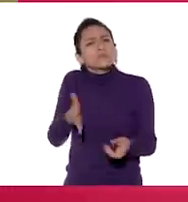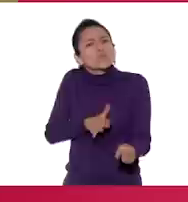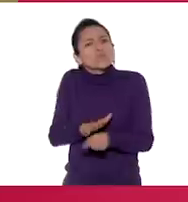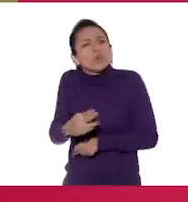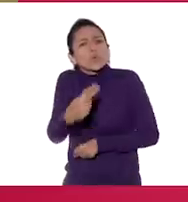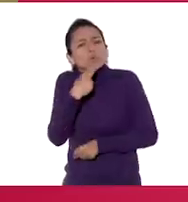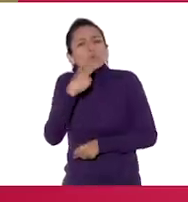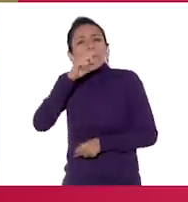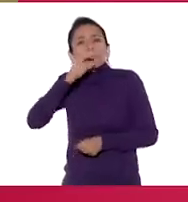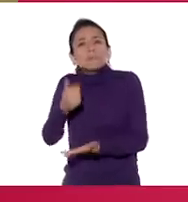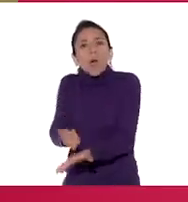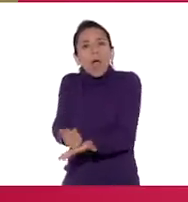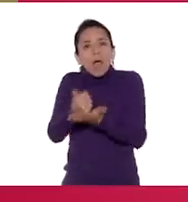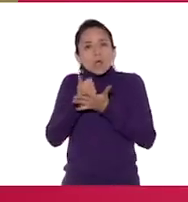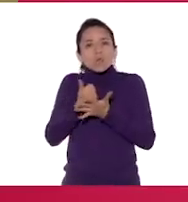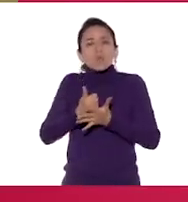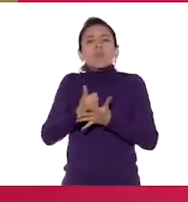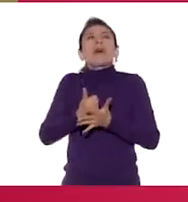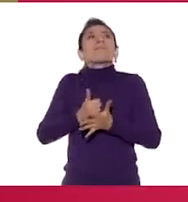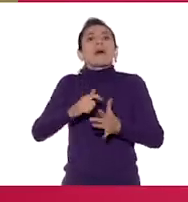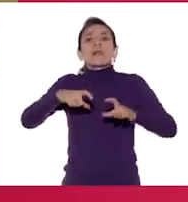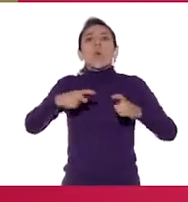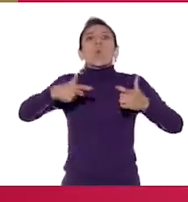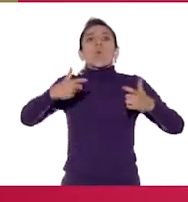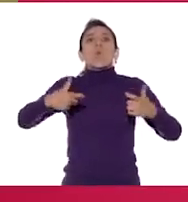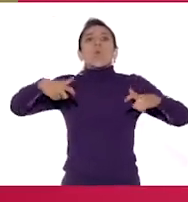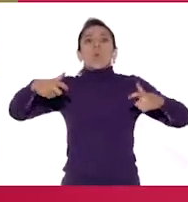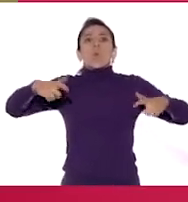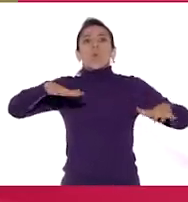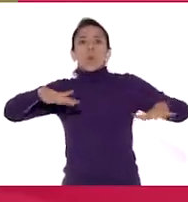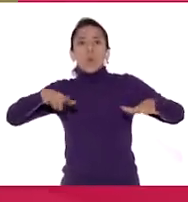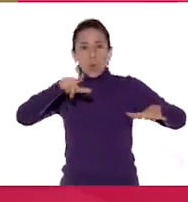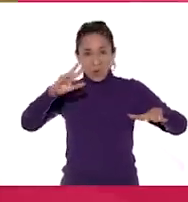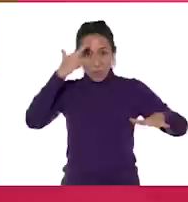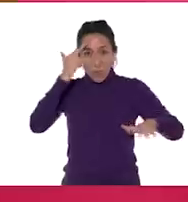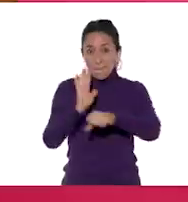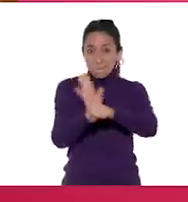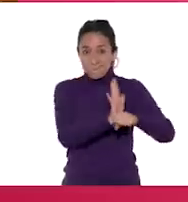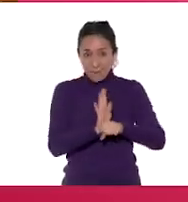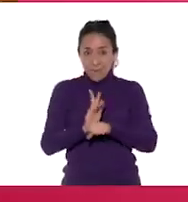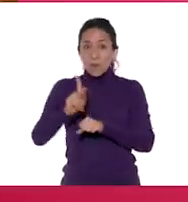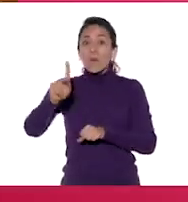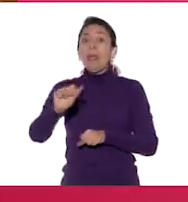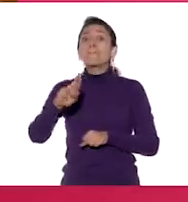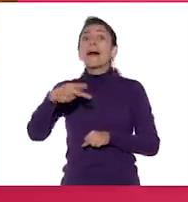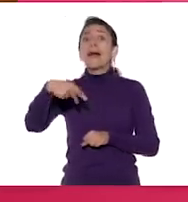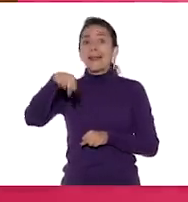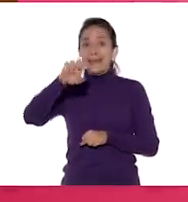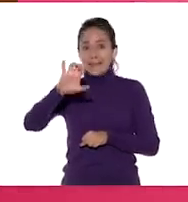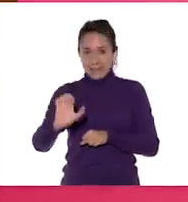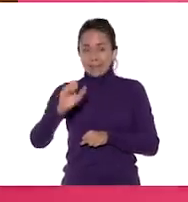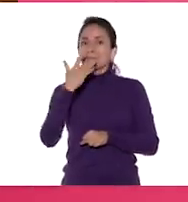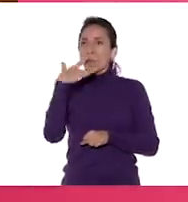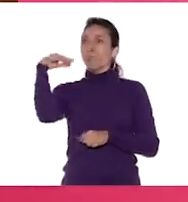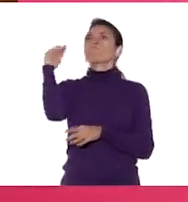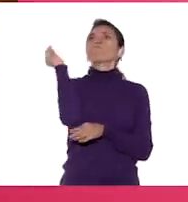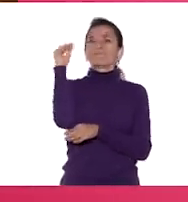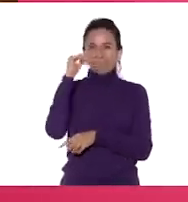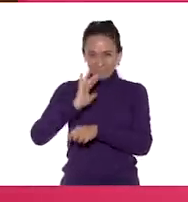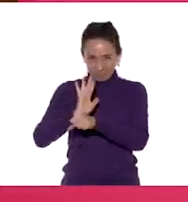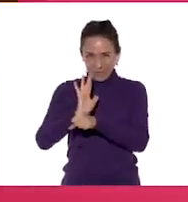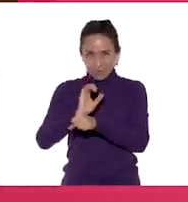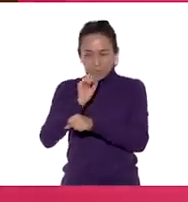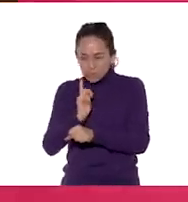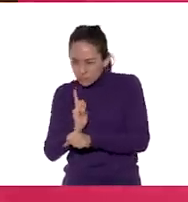ondas sísmicas. Es decir, aquello que se vio en la película de Parque Jurásico, en la que detonaban una carga para estremecer el